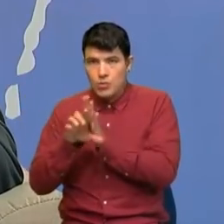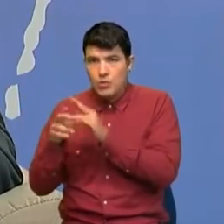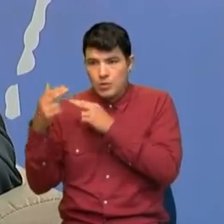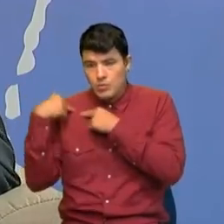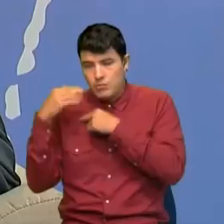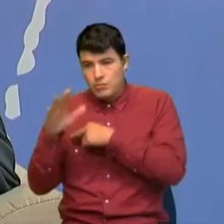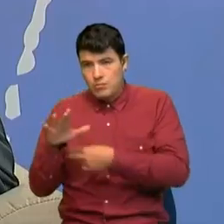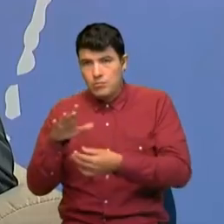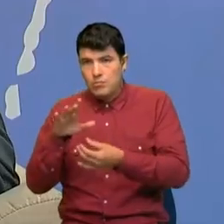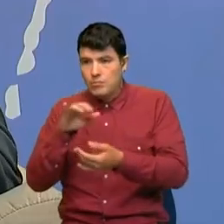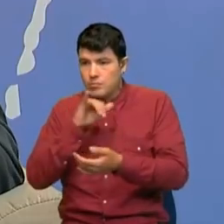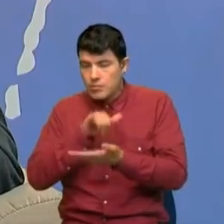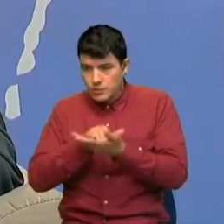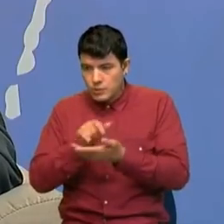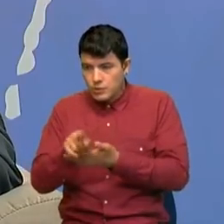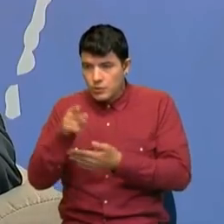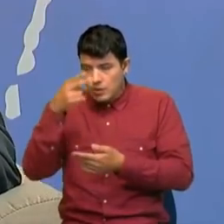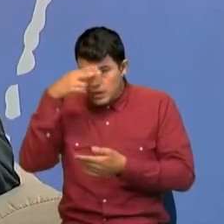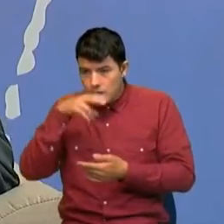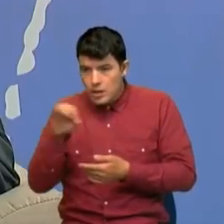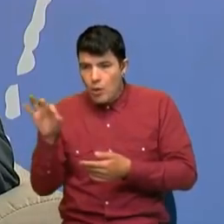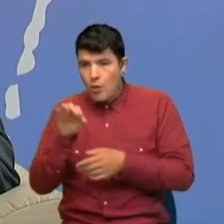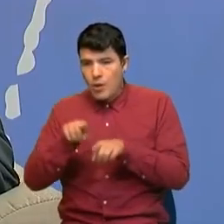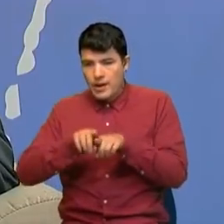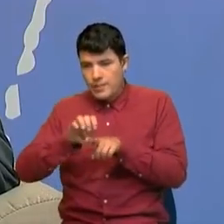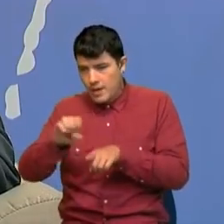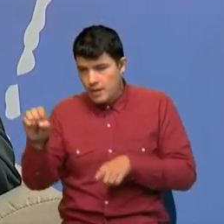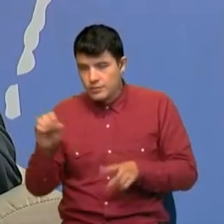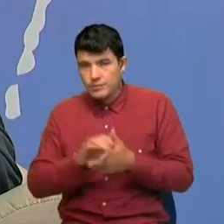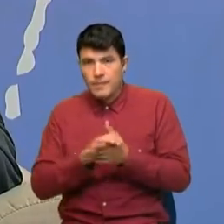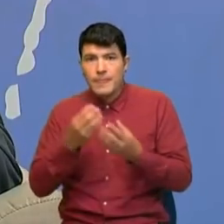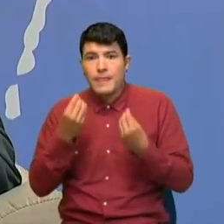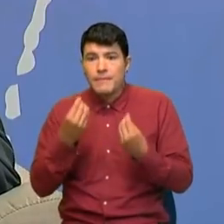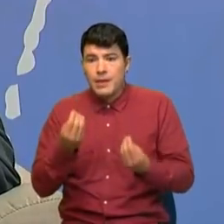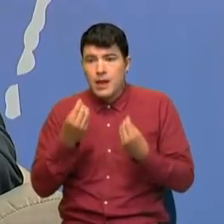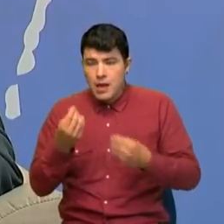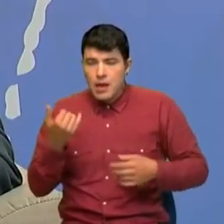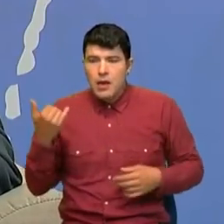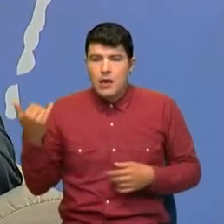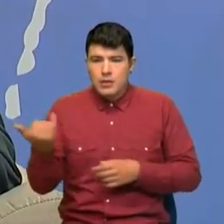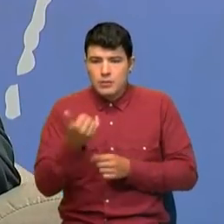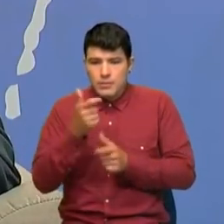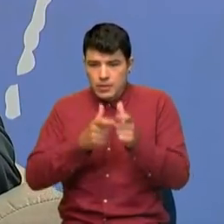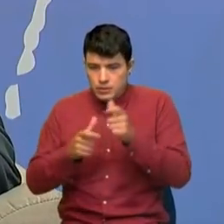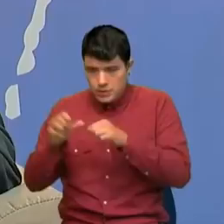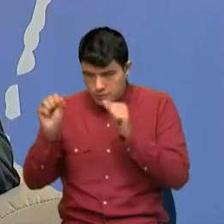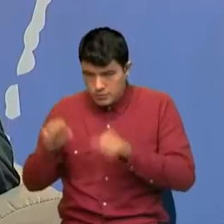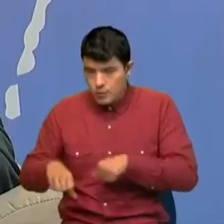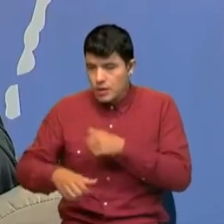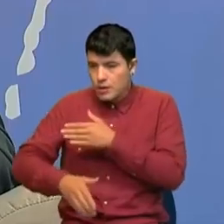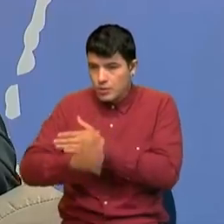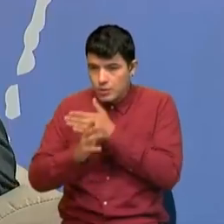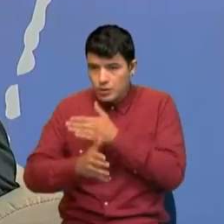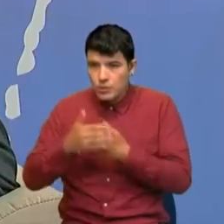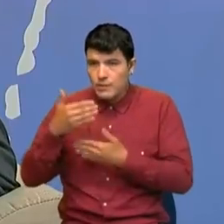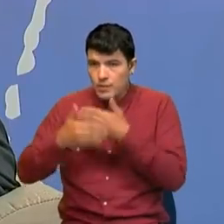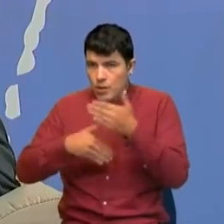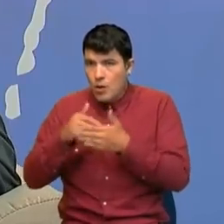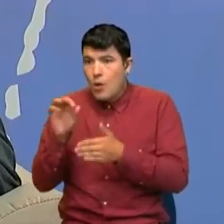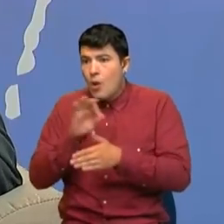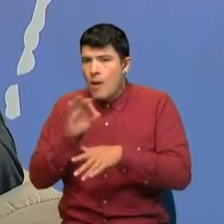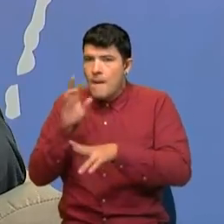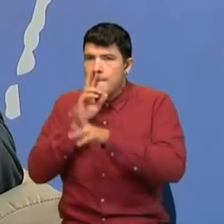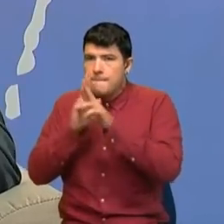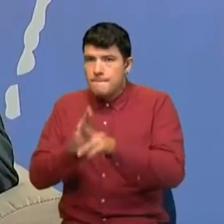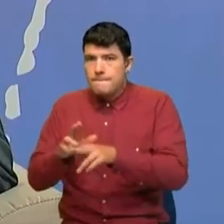caso los hijos, sus hermanos como tal, para que estos puedan continuar disfrutando de los bienes o respondiendo por las obligaciones